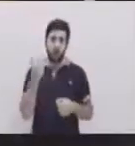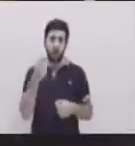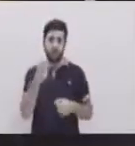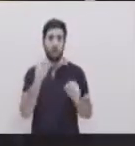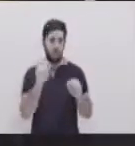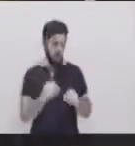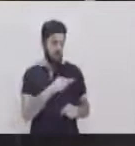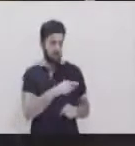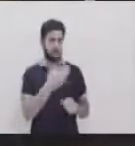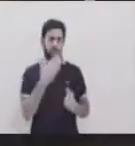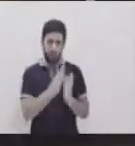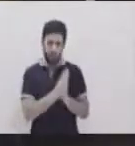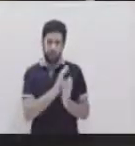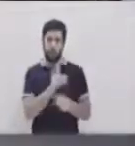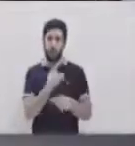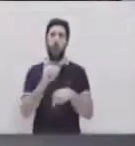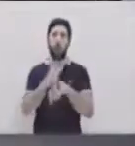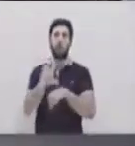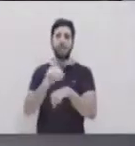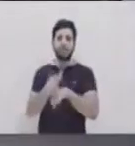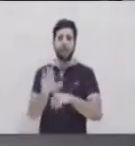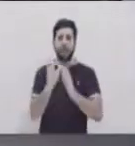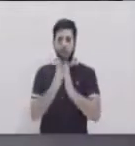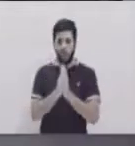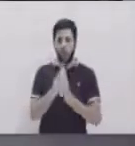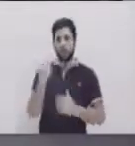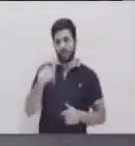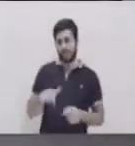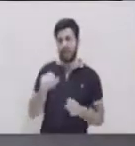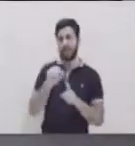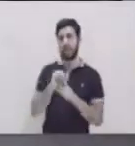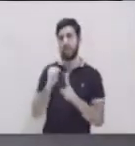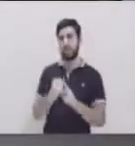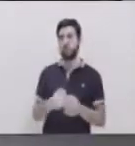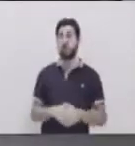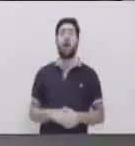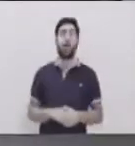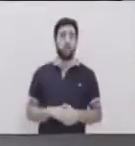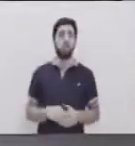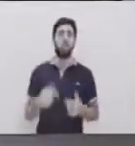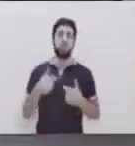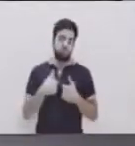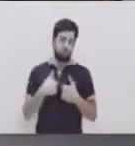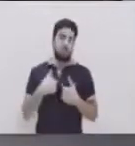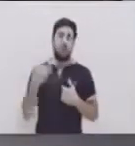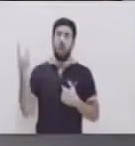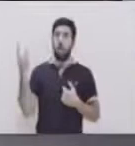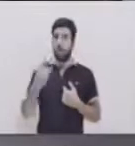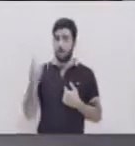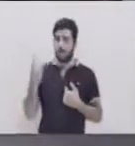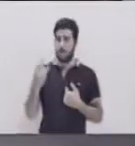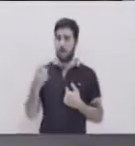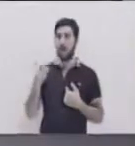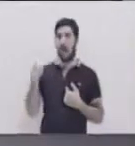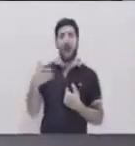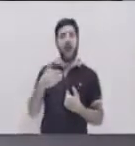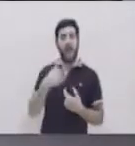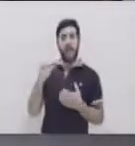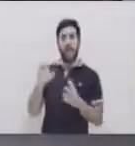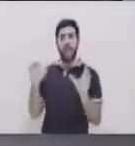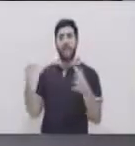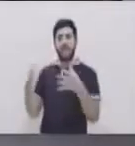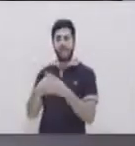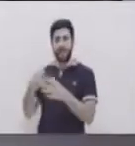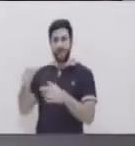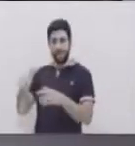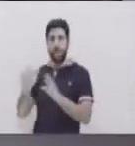algunos consejos a todos los que te miran en este momento? Sí, tengo la bendición de que en la universidad hay equipo